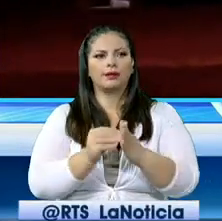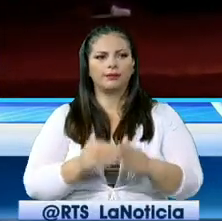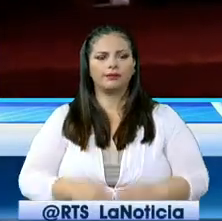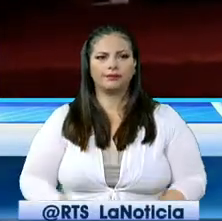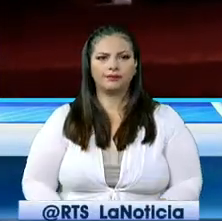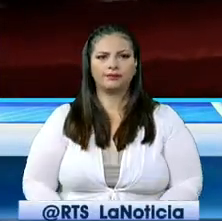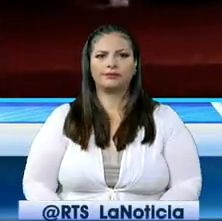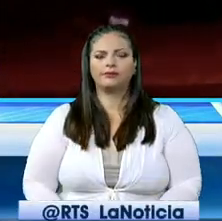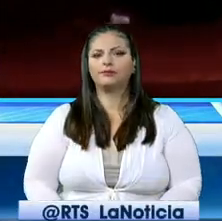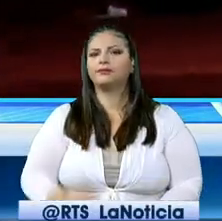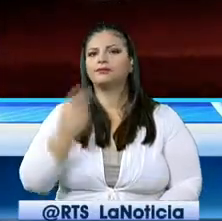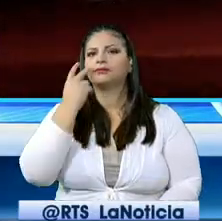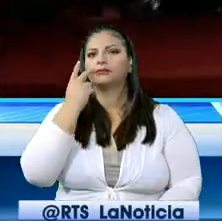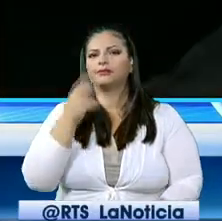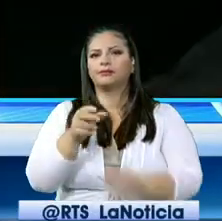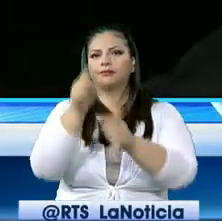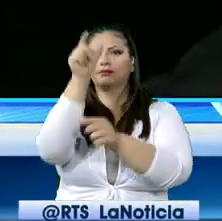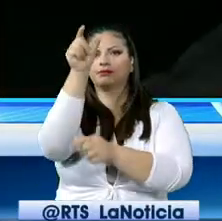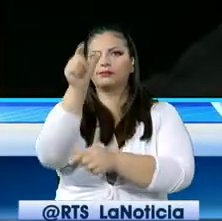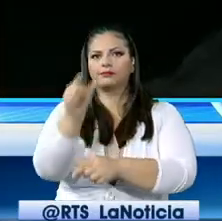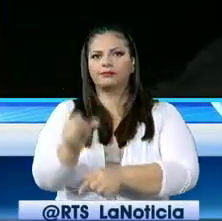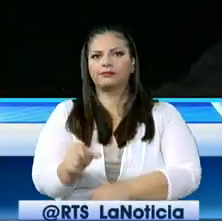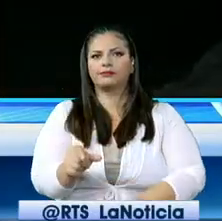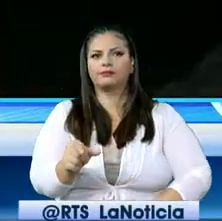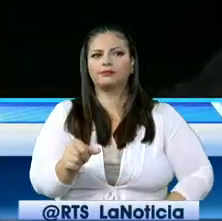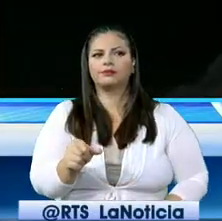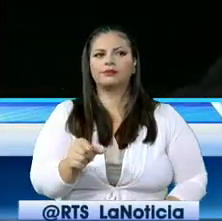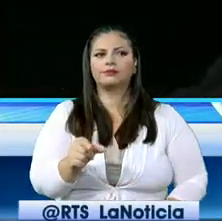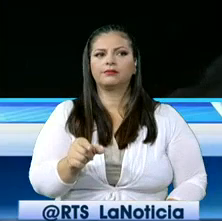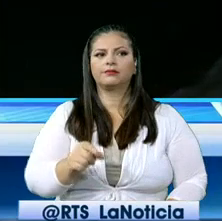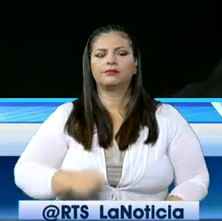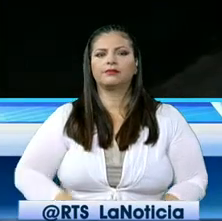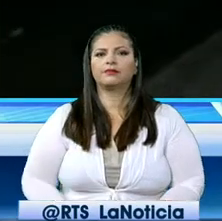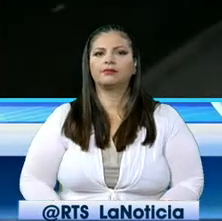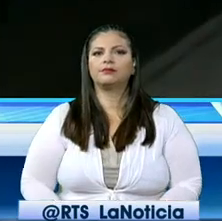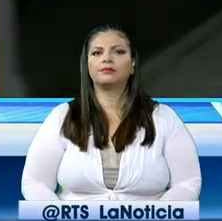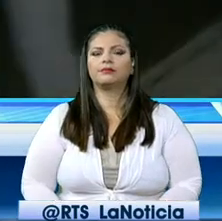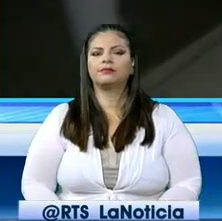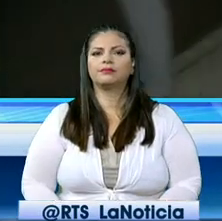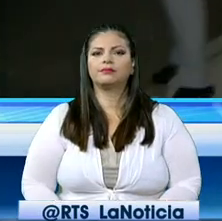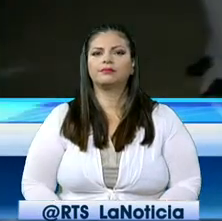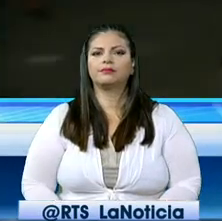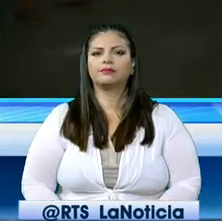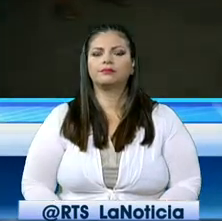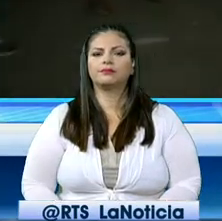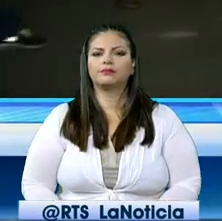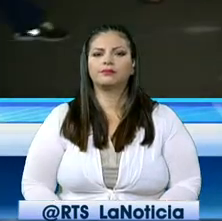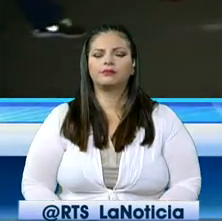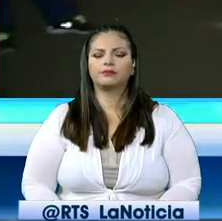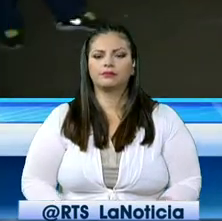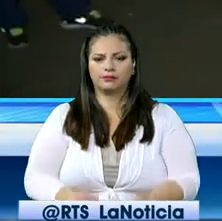que insistir. Hugo. Sí, dígame, Jorge. Dígame.